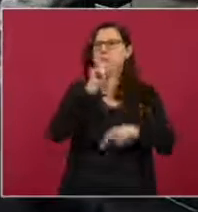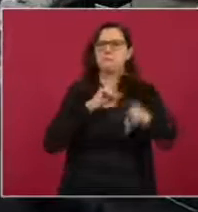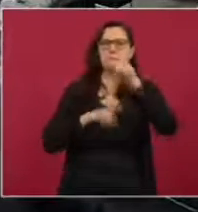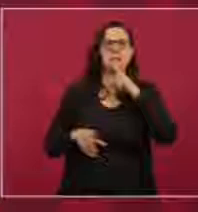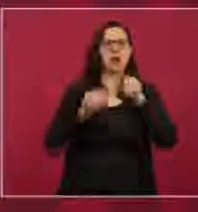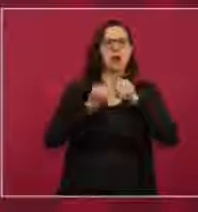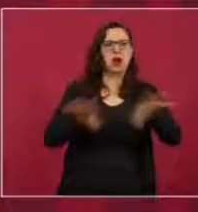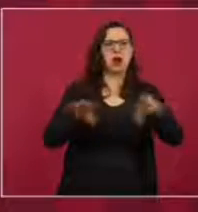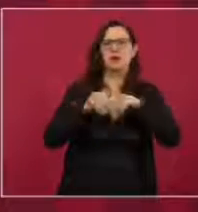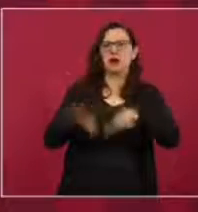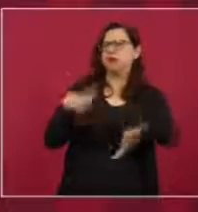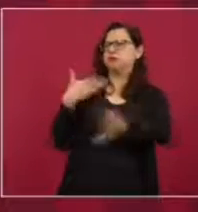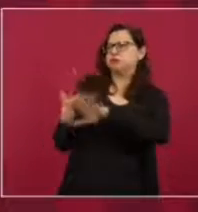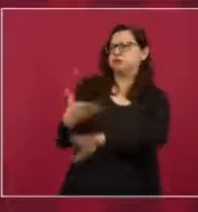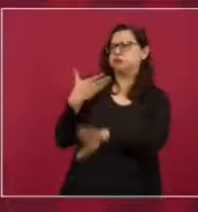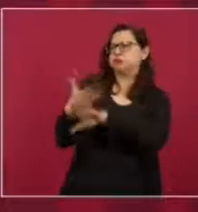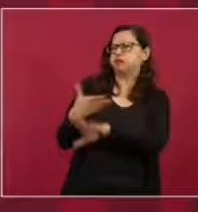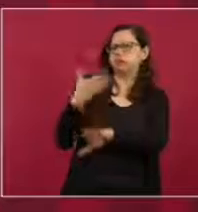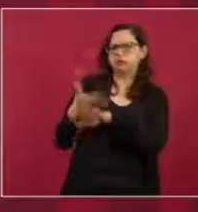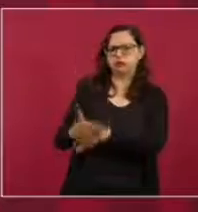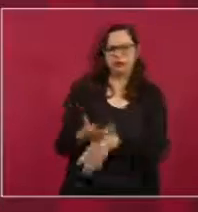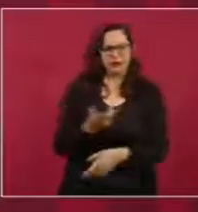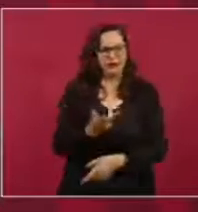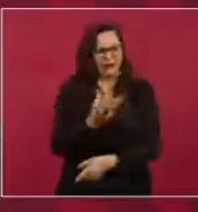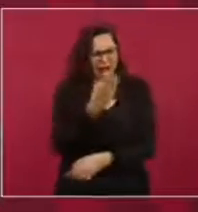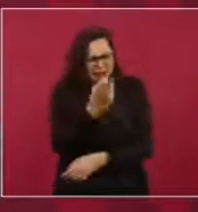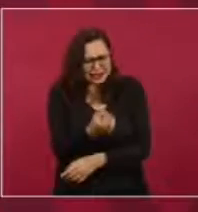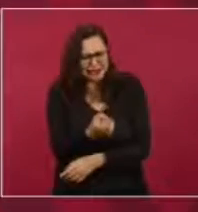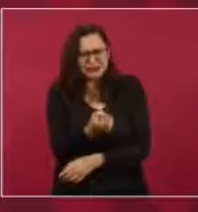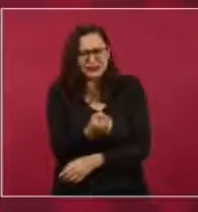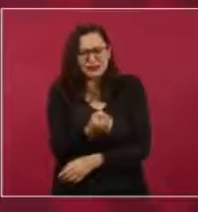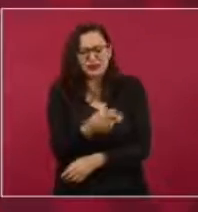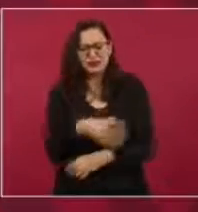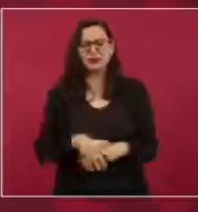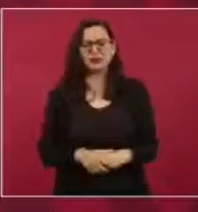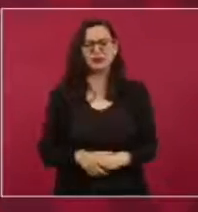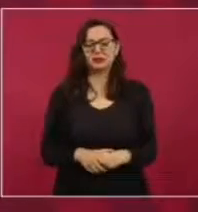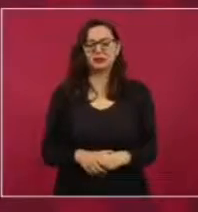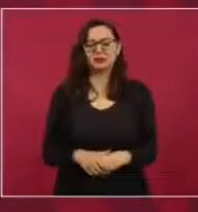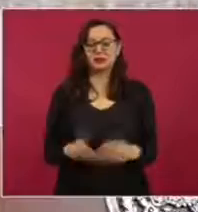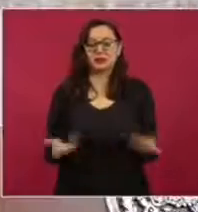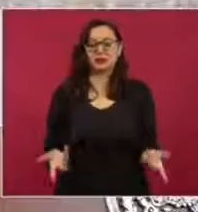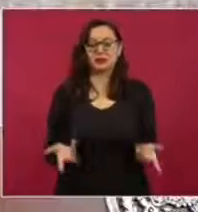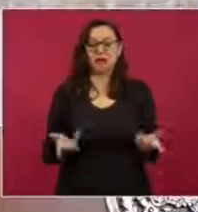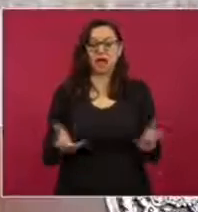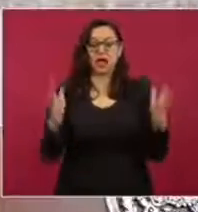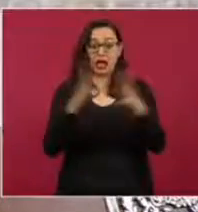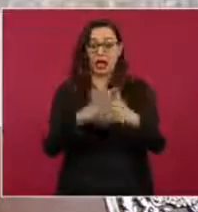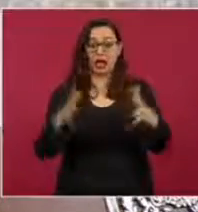no es el que haya un golpe de Estado militar,